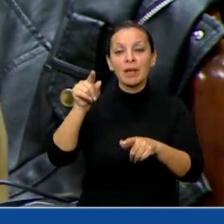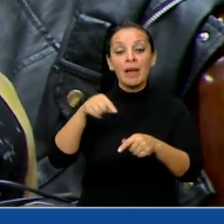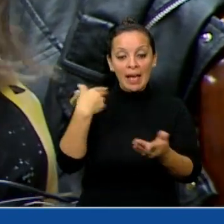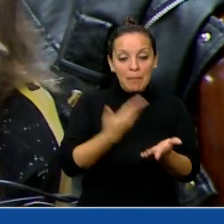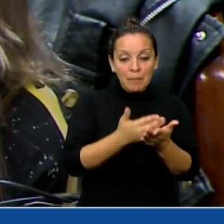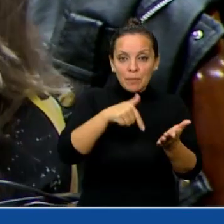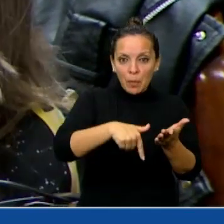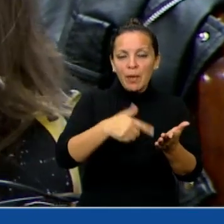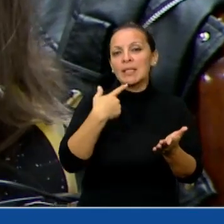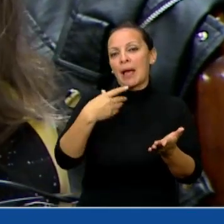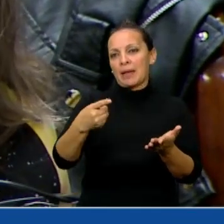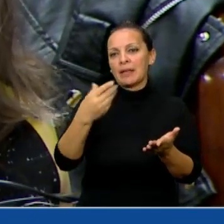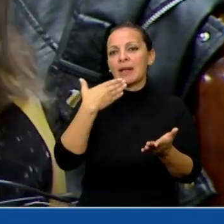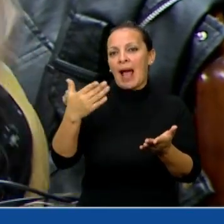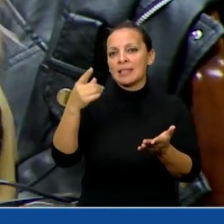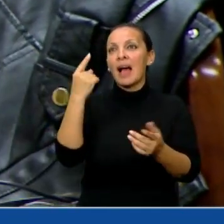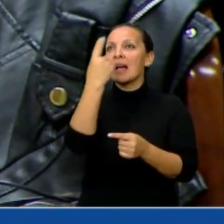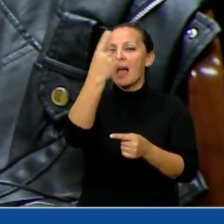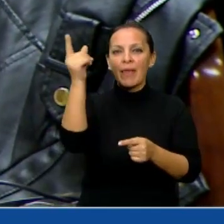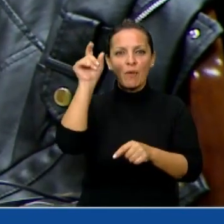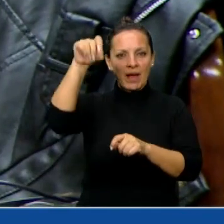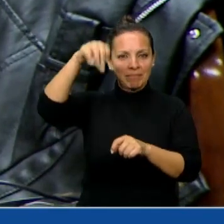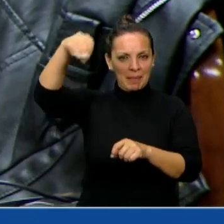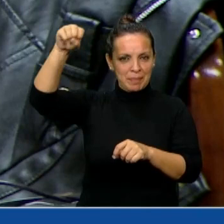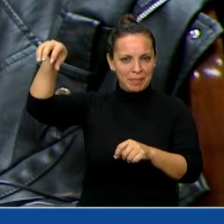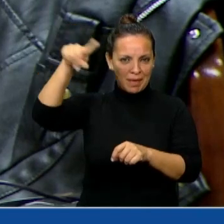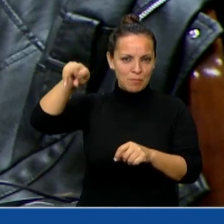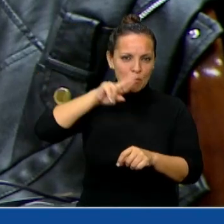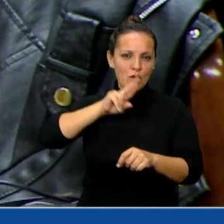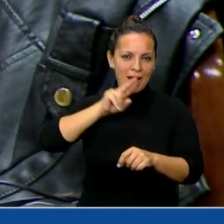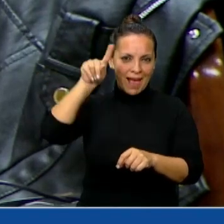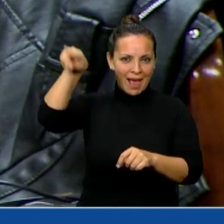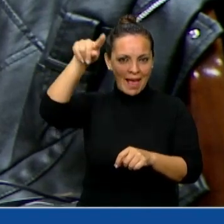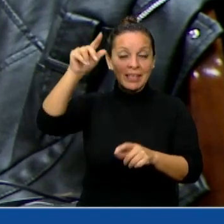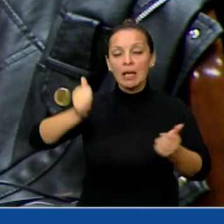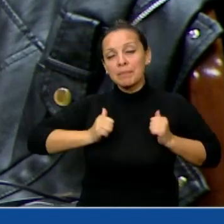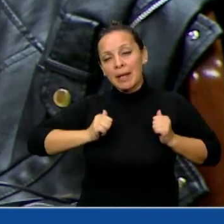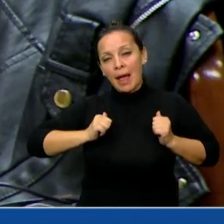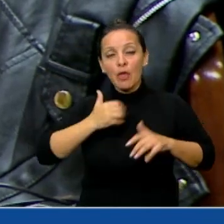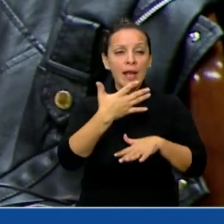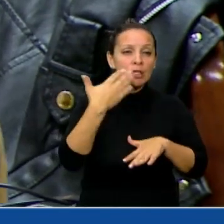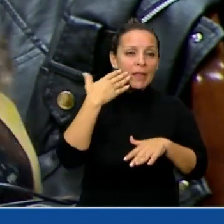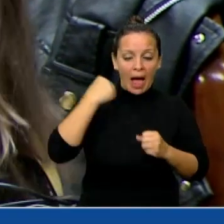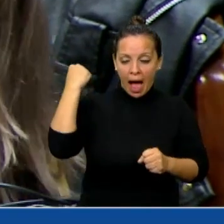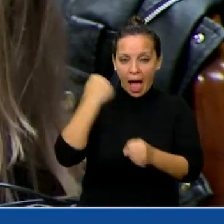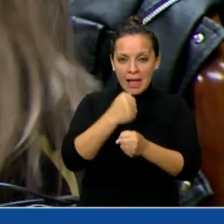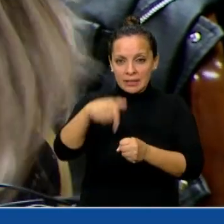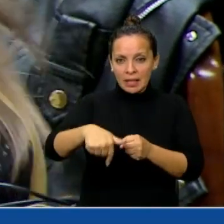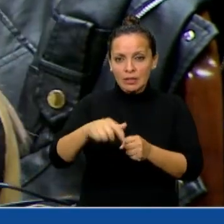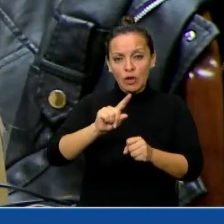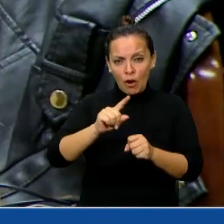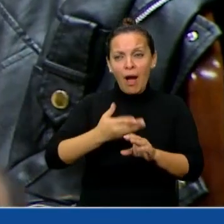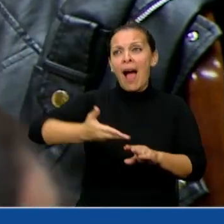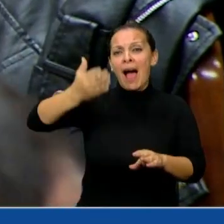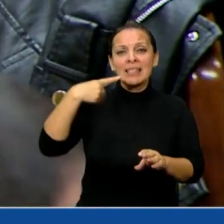debemos a ellas y a cada una de las trabajadoras que hoy están acá, que no solo esperaron desde las 5 de la tarde, sino desde hace más de